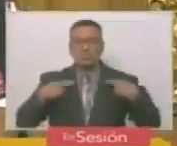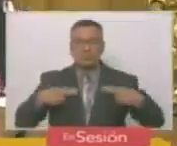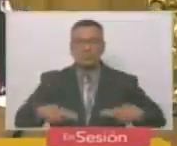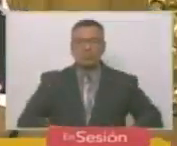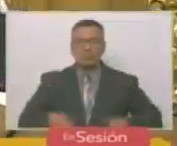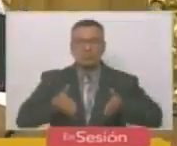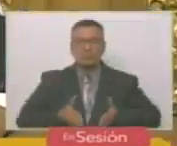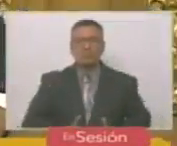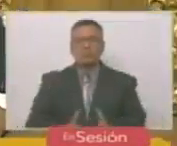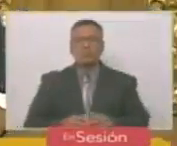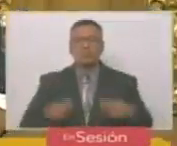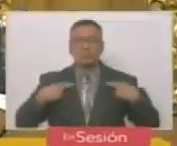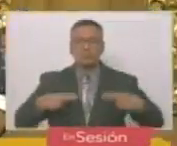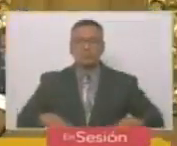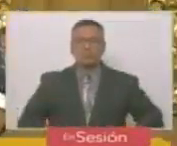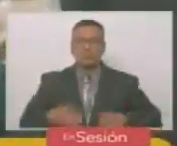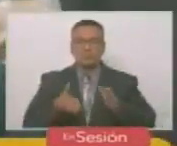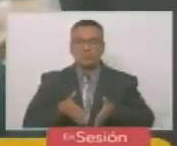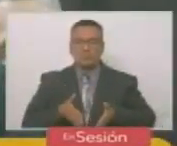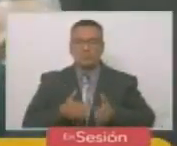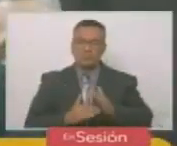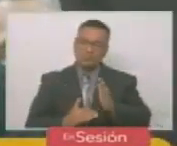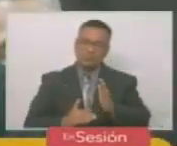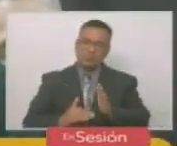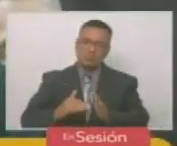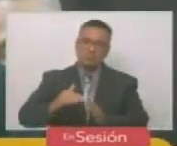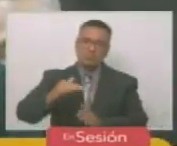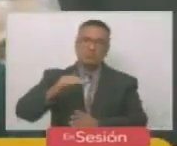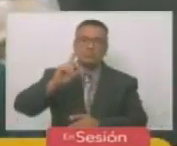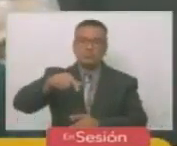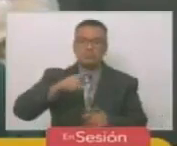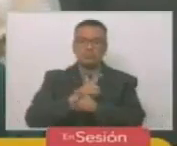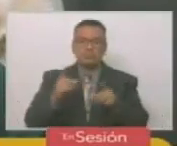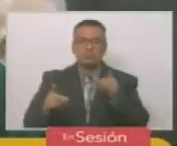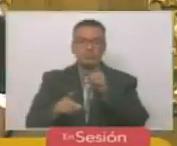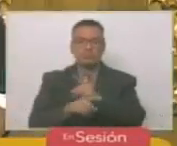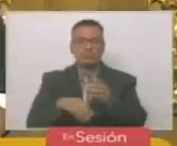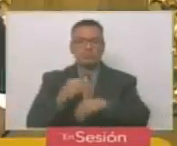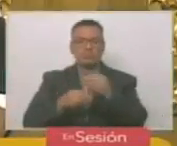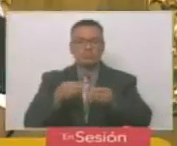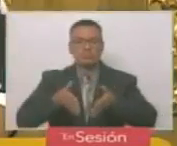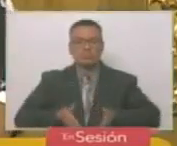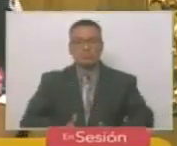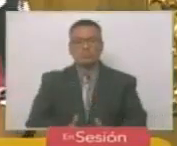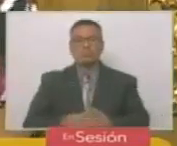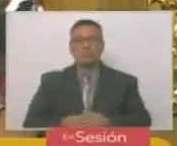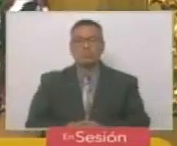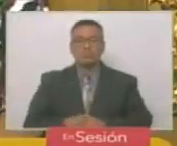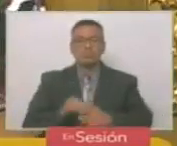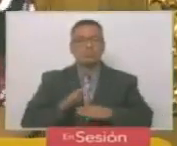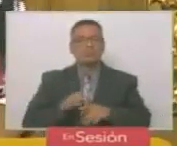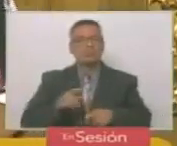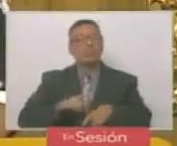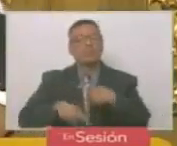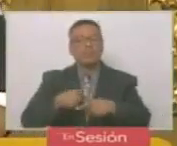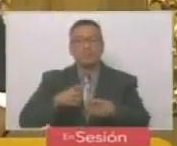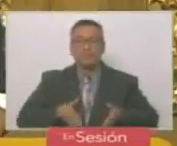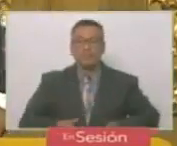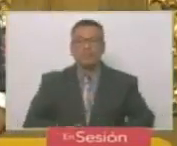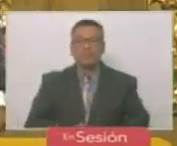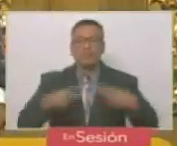parto, humanizar el crecimiento, es también cambiar la forma de nacer, para cambiar la forma